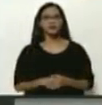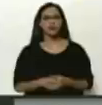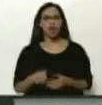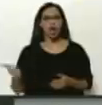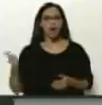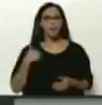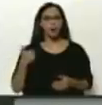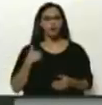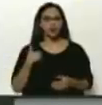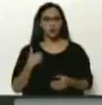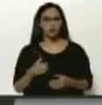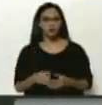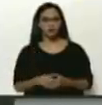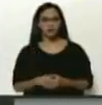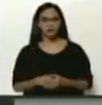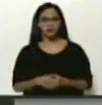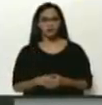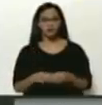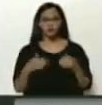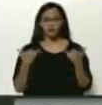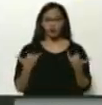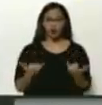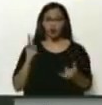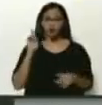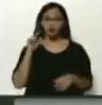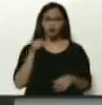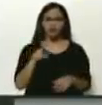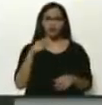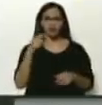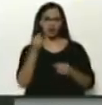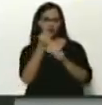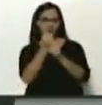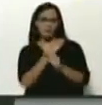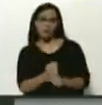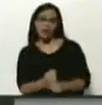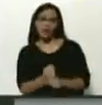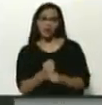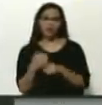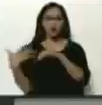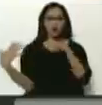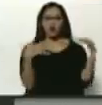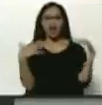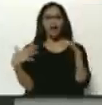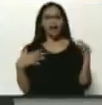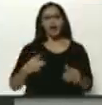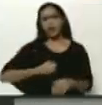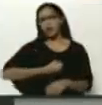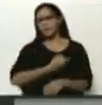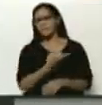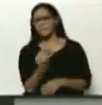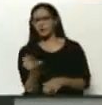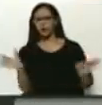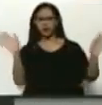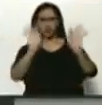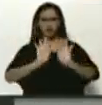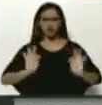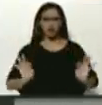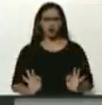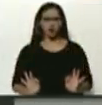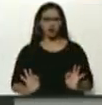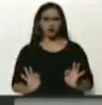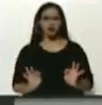Aprovechemos. Ahora, si usted espera que una guerra multiforme,